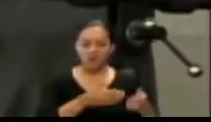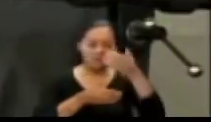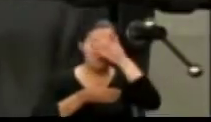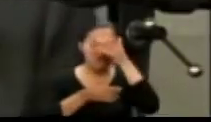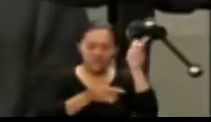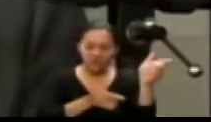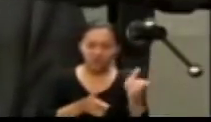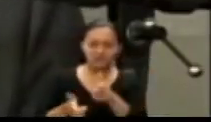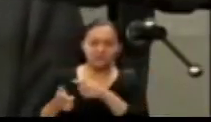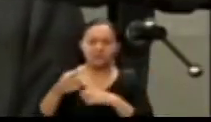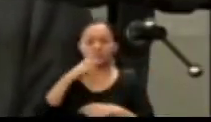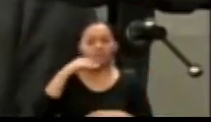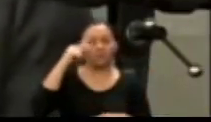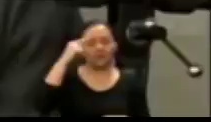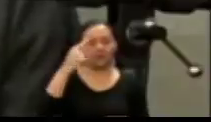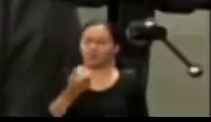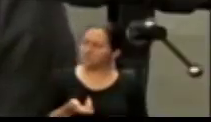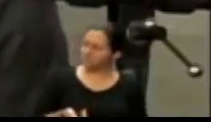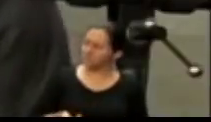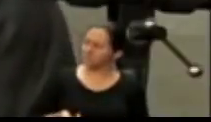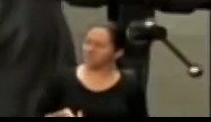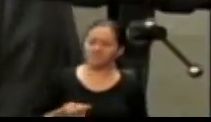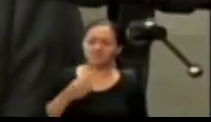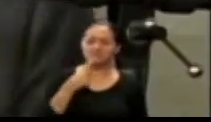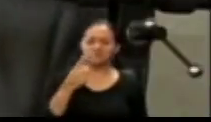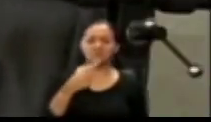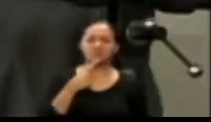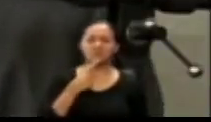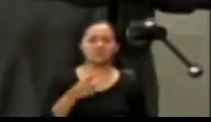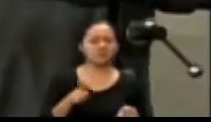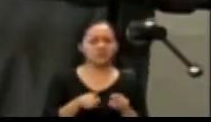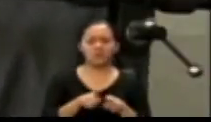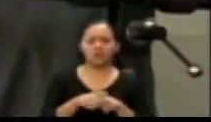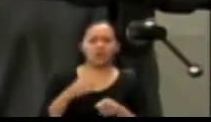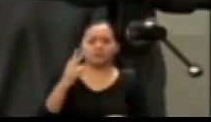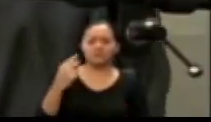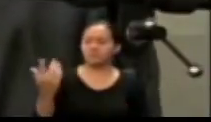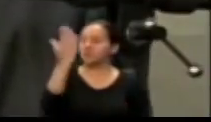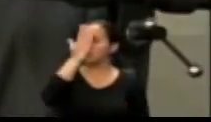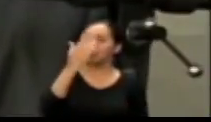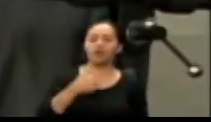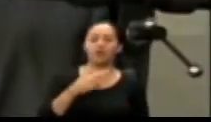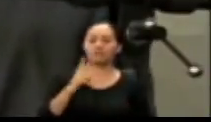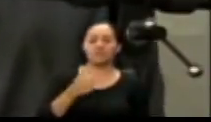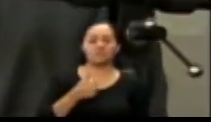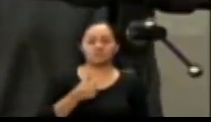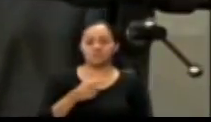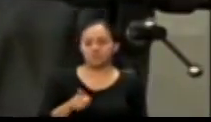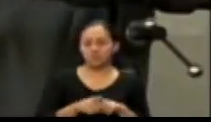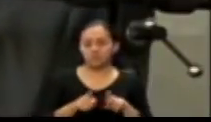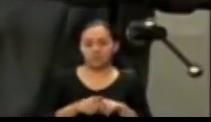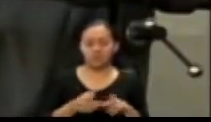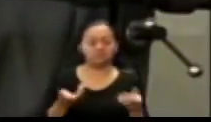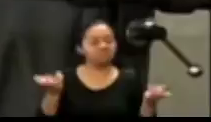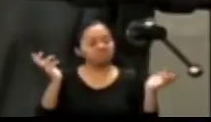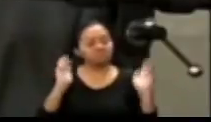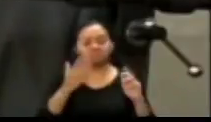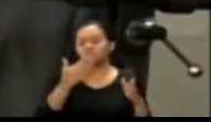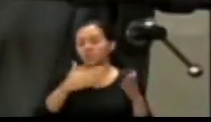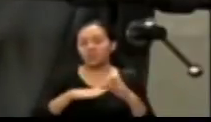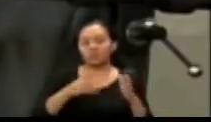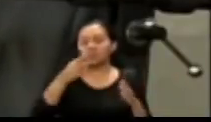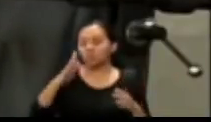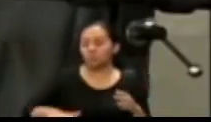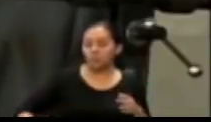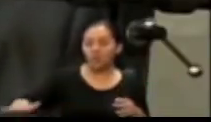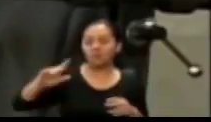bolchevico, cualquier cosa le dicen, ¿no? Que son las mismas acusas que subimos nosotros. Cuando obviamente una persona, un pueblo,